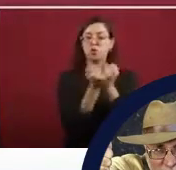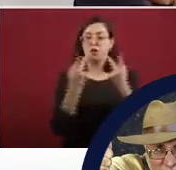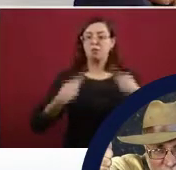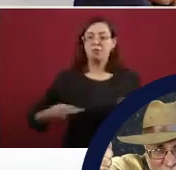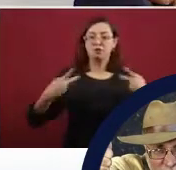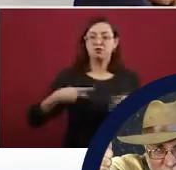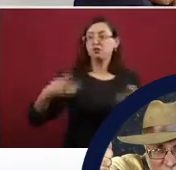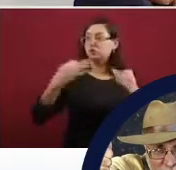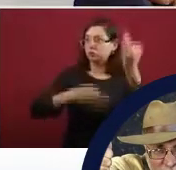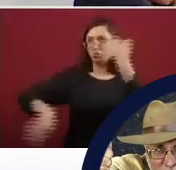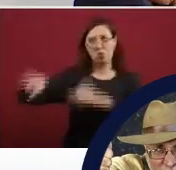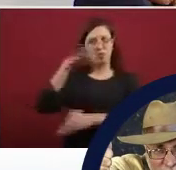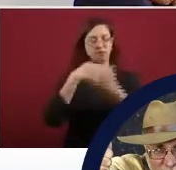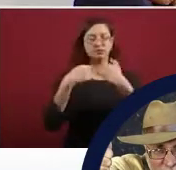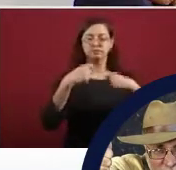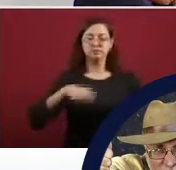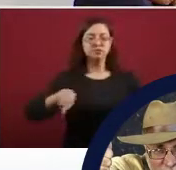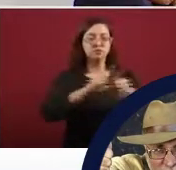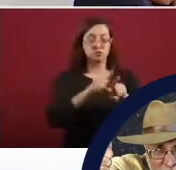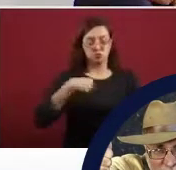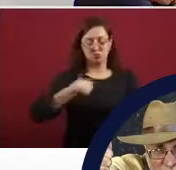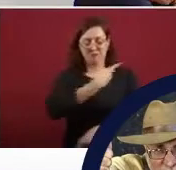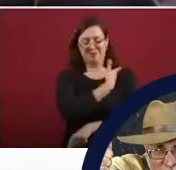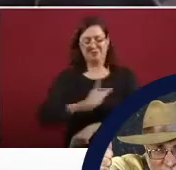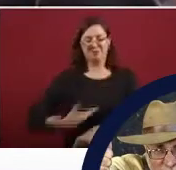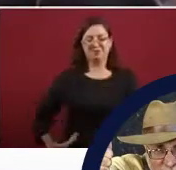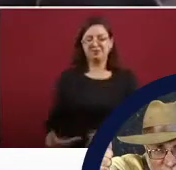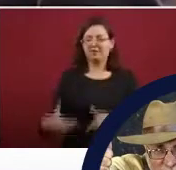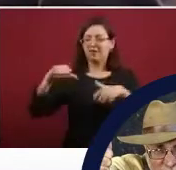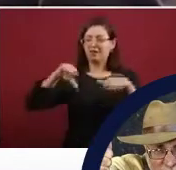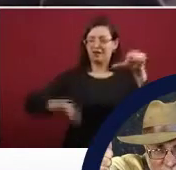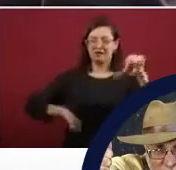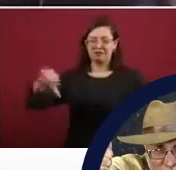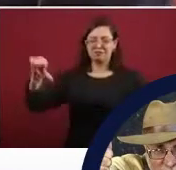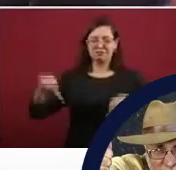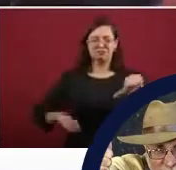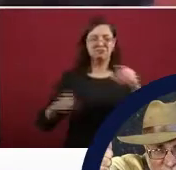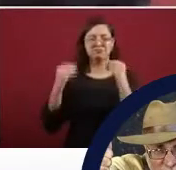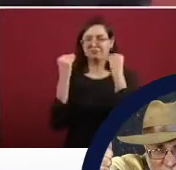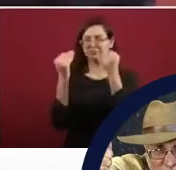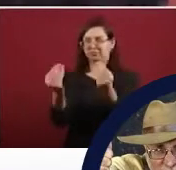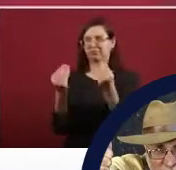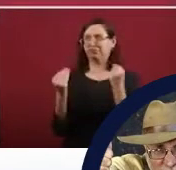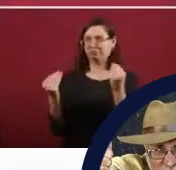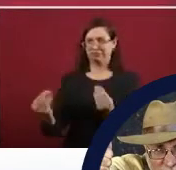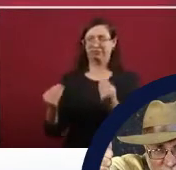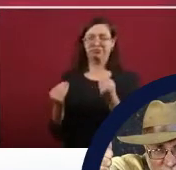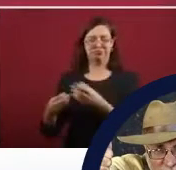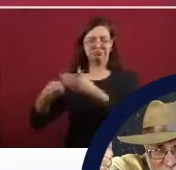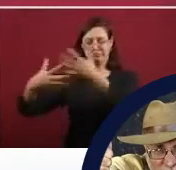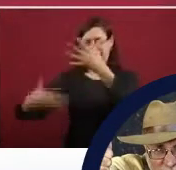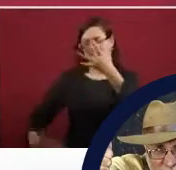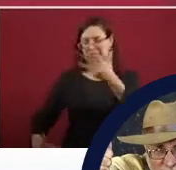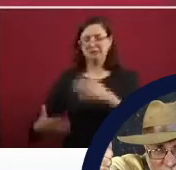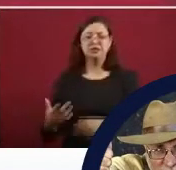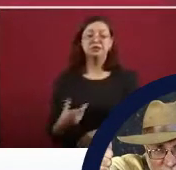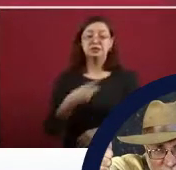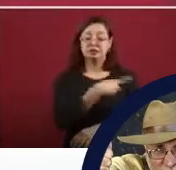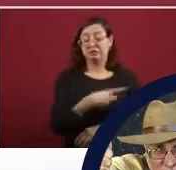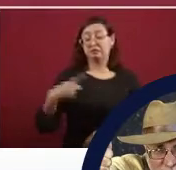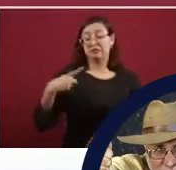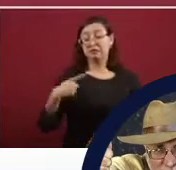violencia de género, una de las violencias más de todas las violencias que estamos viendo en el país. Luego vendrán los festejos del